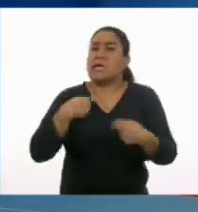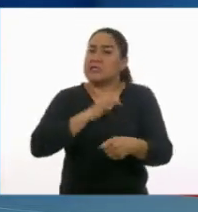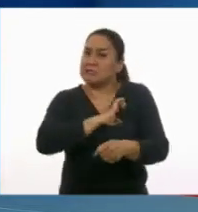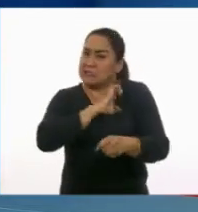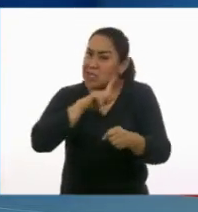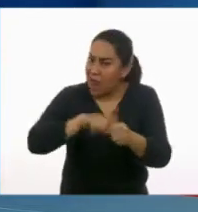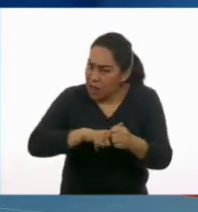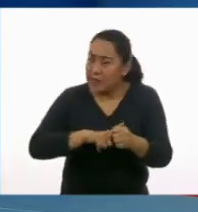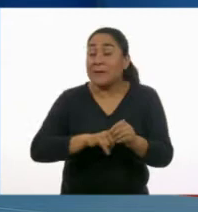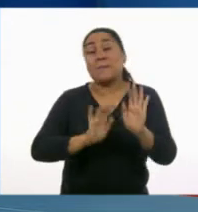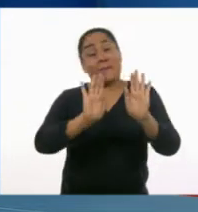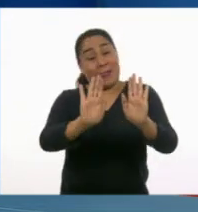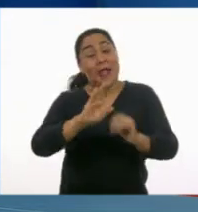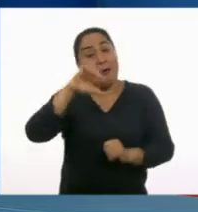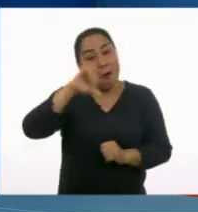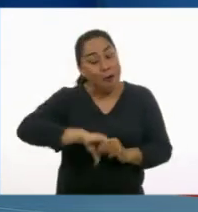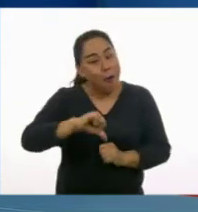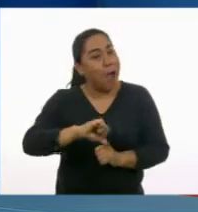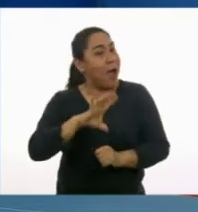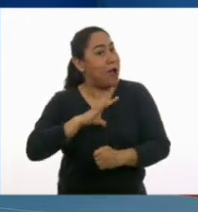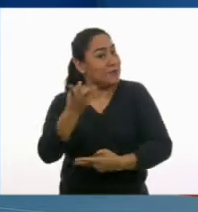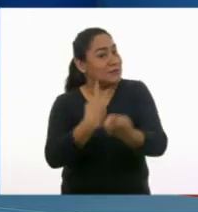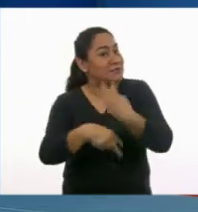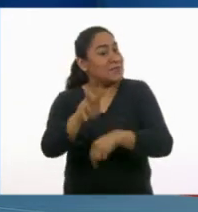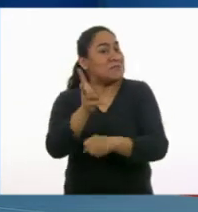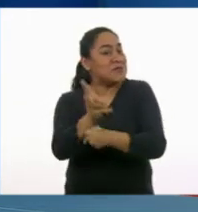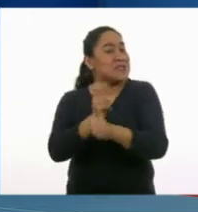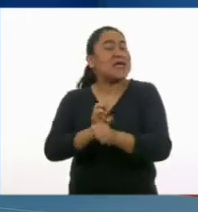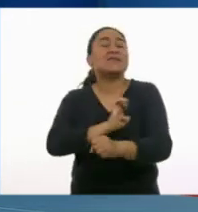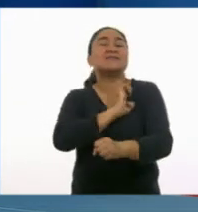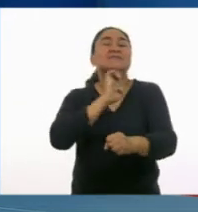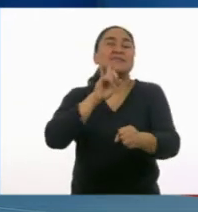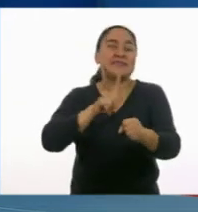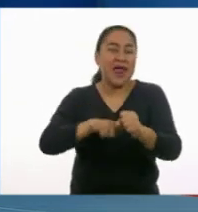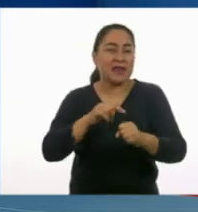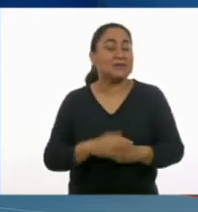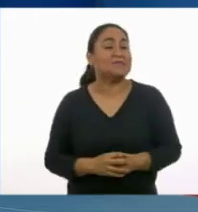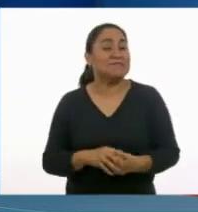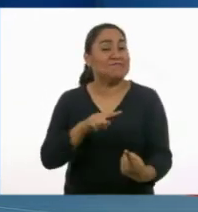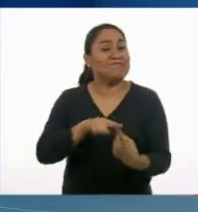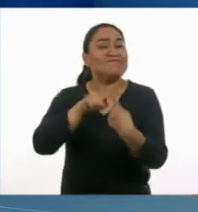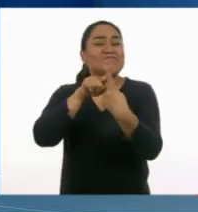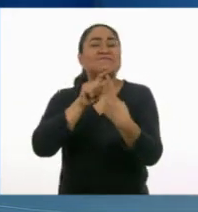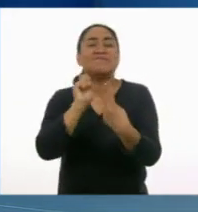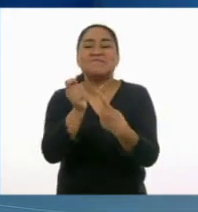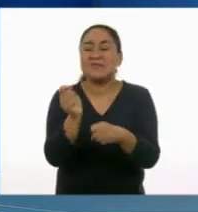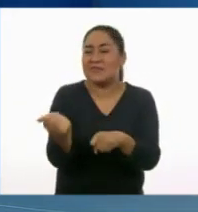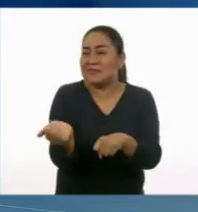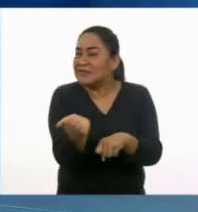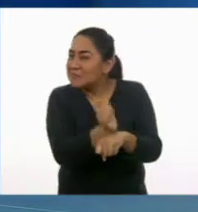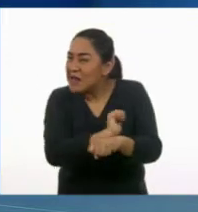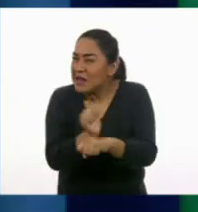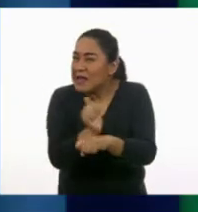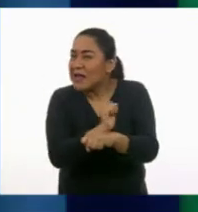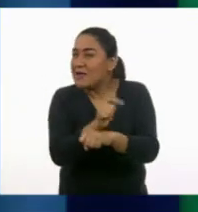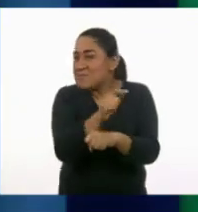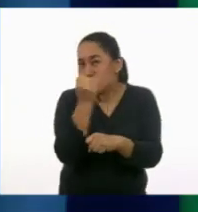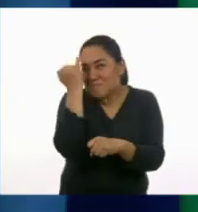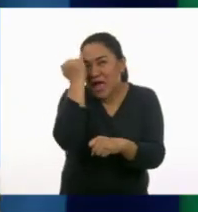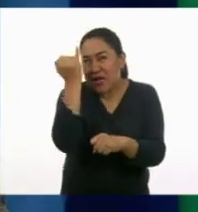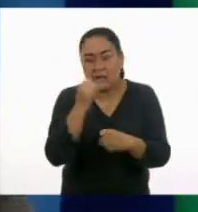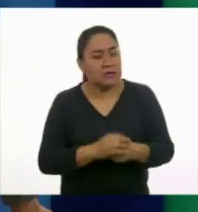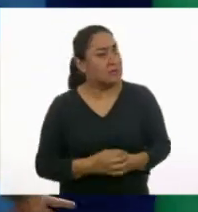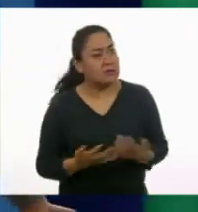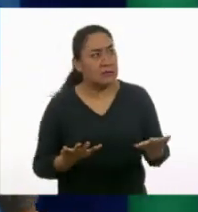Pero hoy vamos a tener un invitado especial. Un personaje de ficción. ¿Quién va a